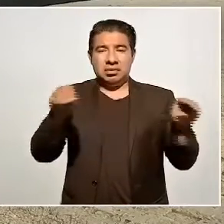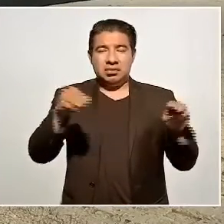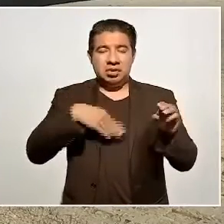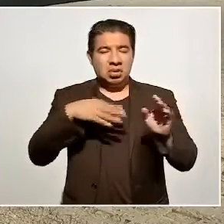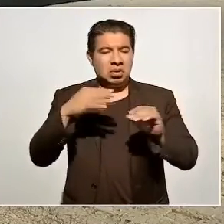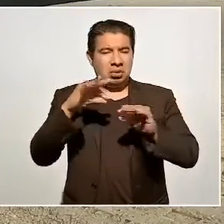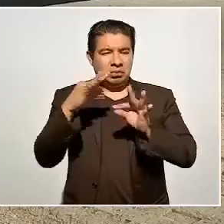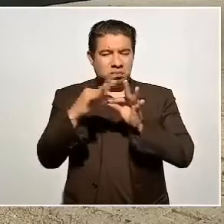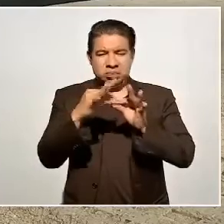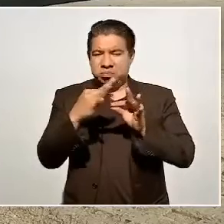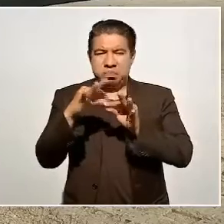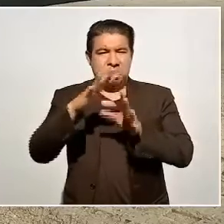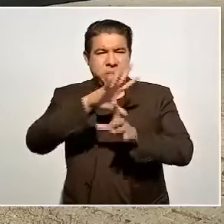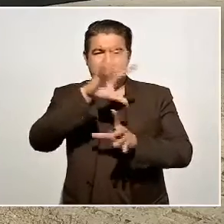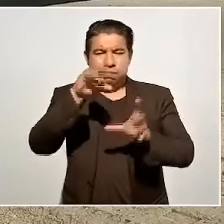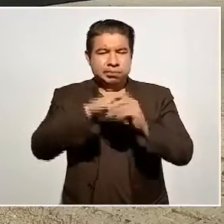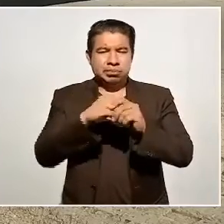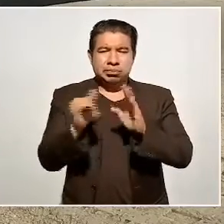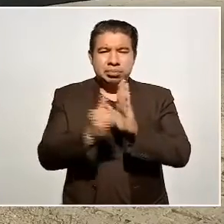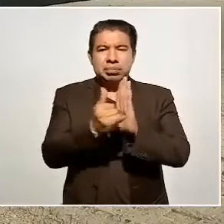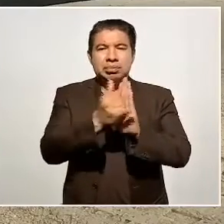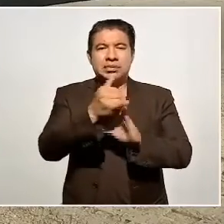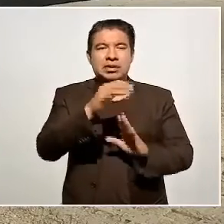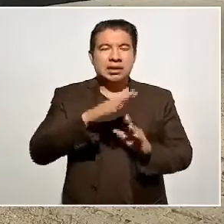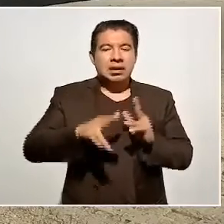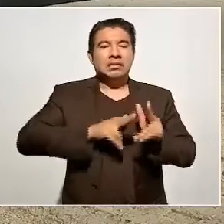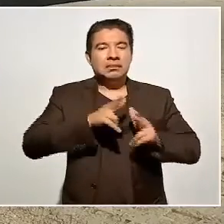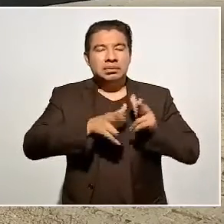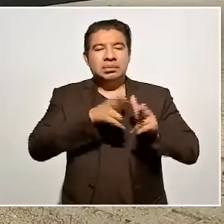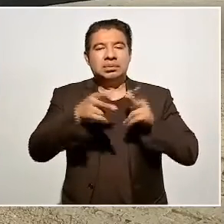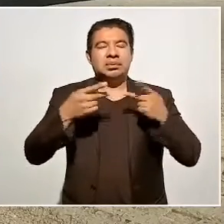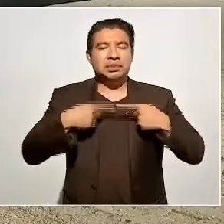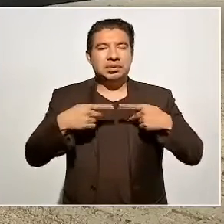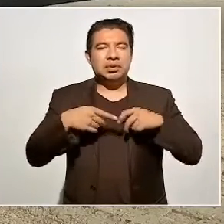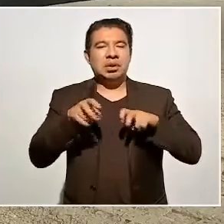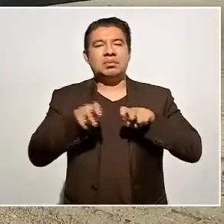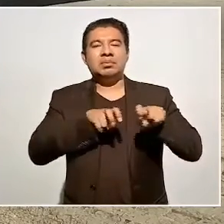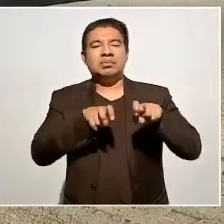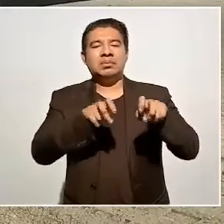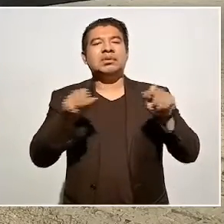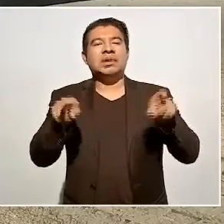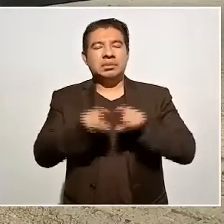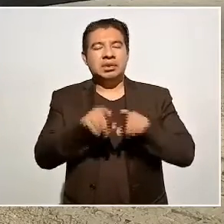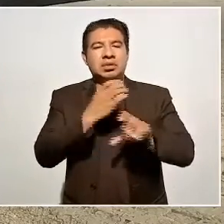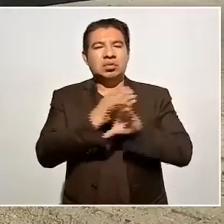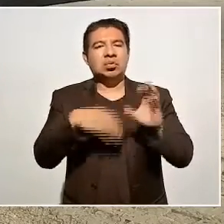construidos para trenes de pasajero y de carga.